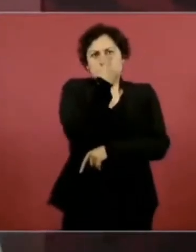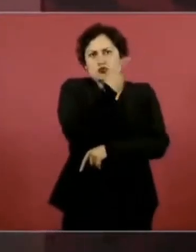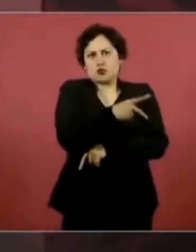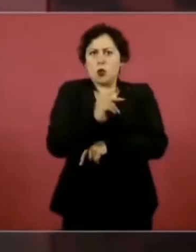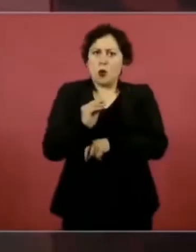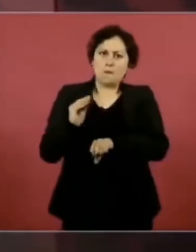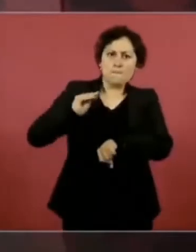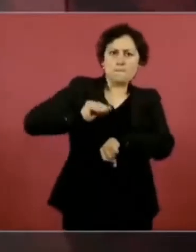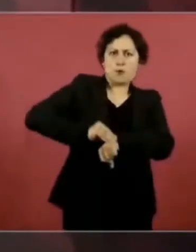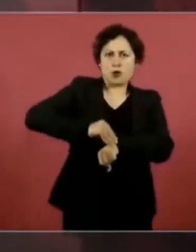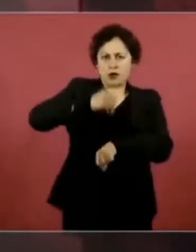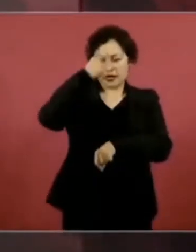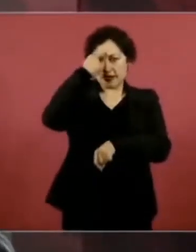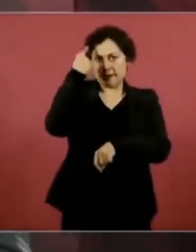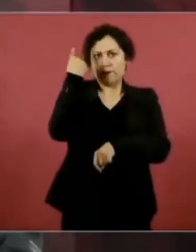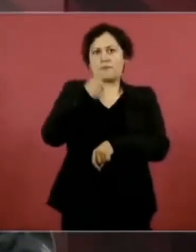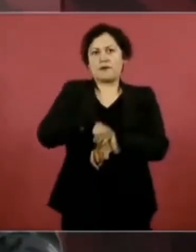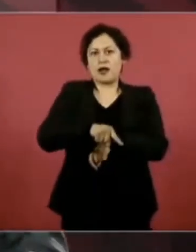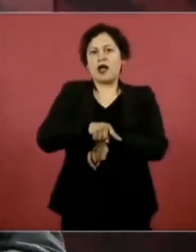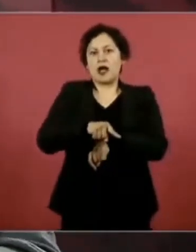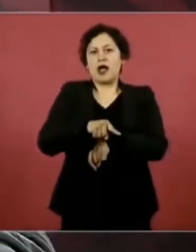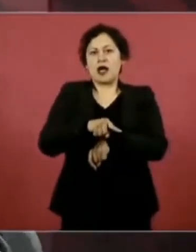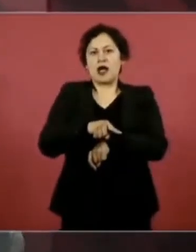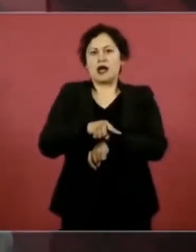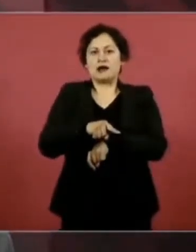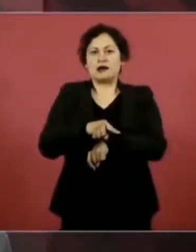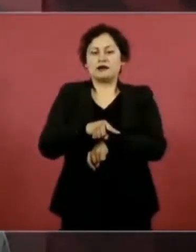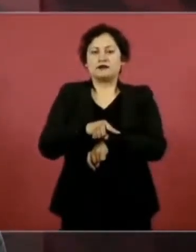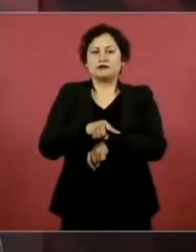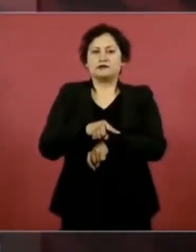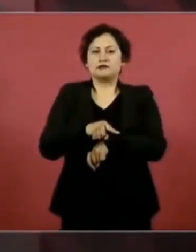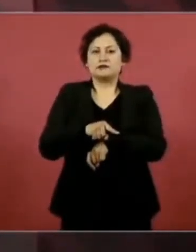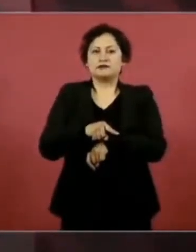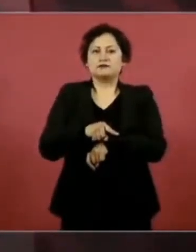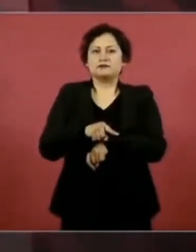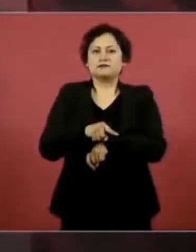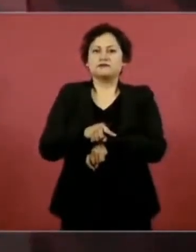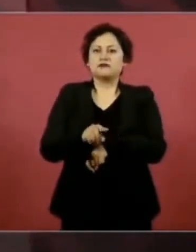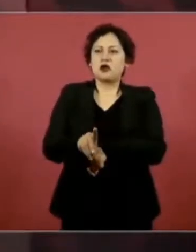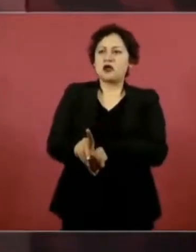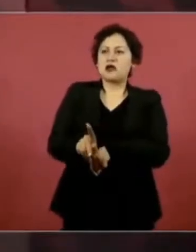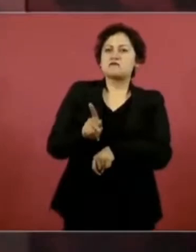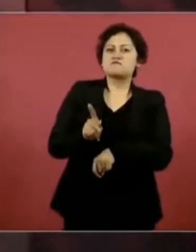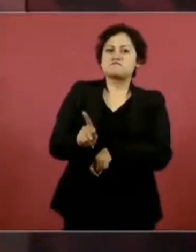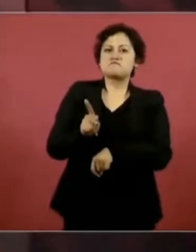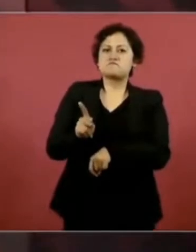eh edificar una República simulada